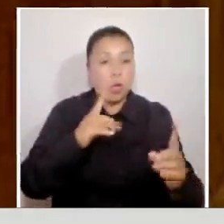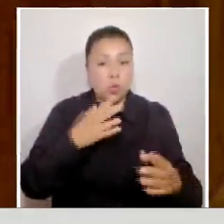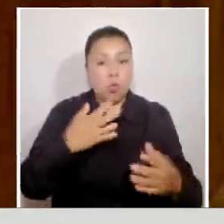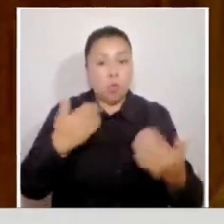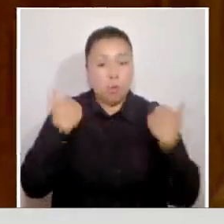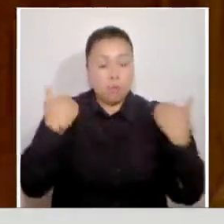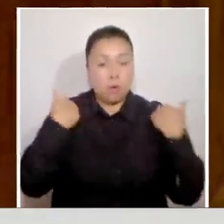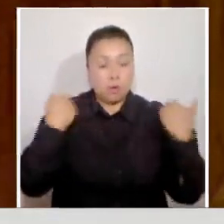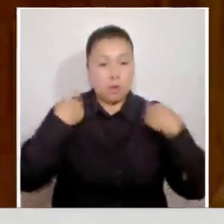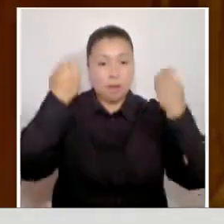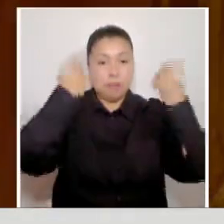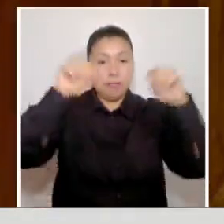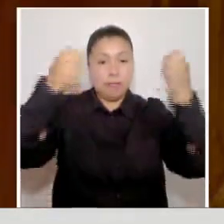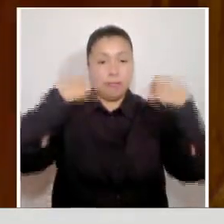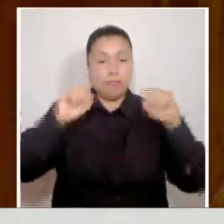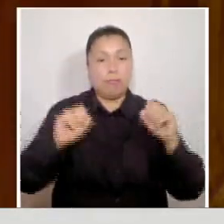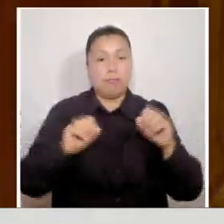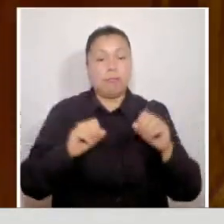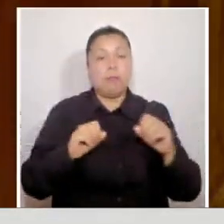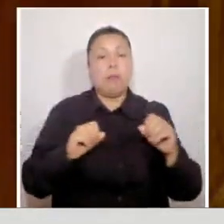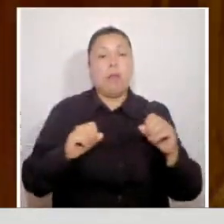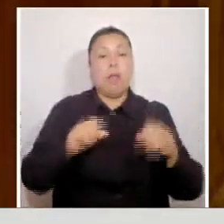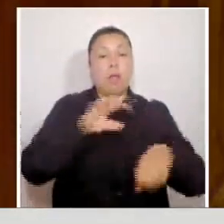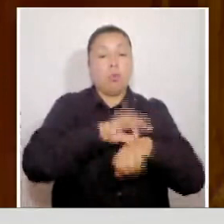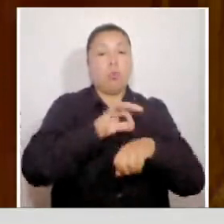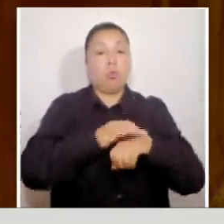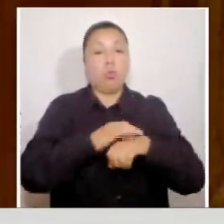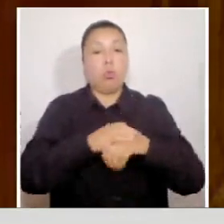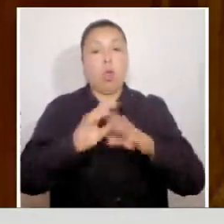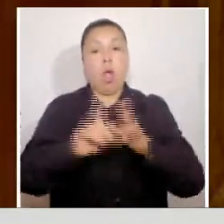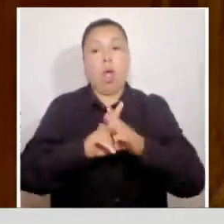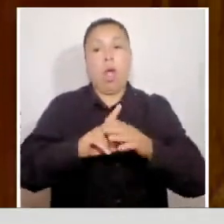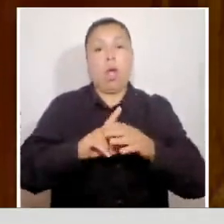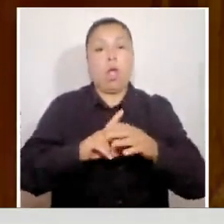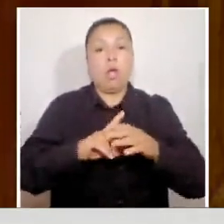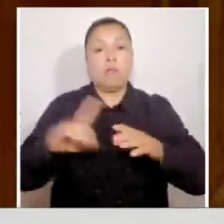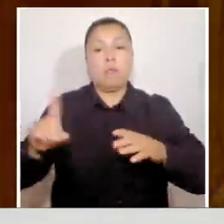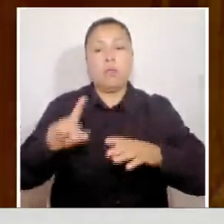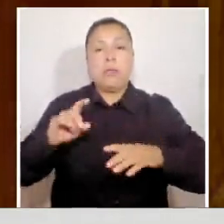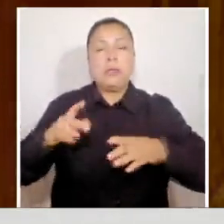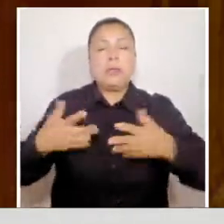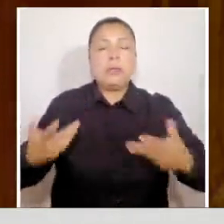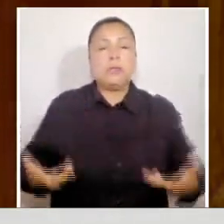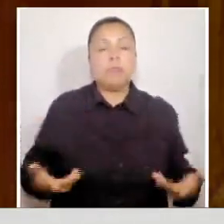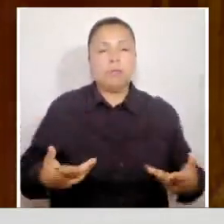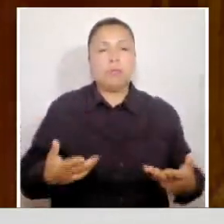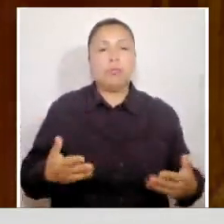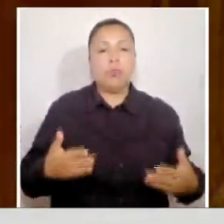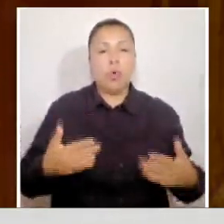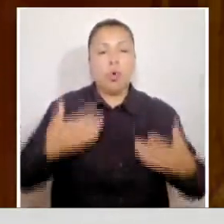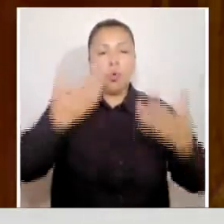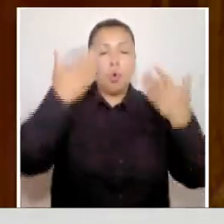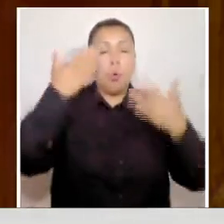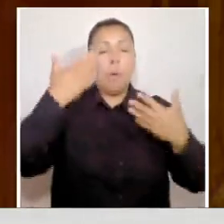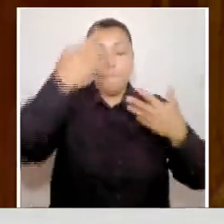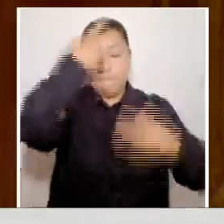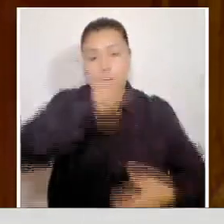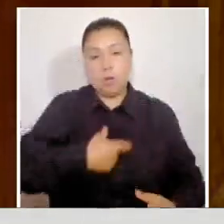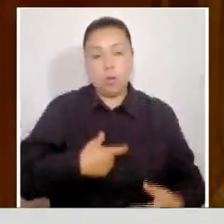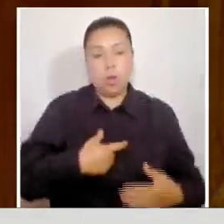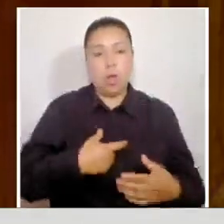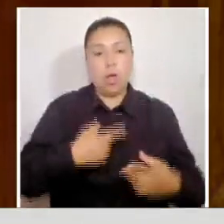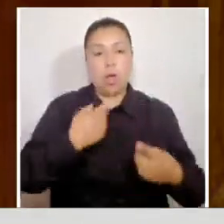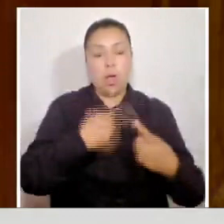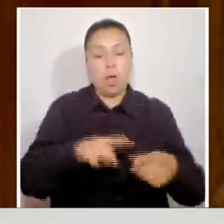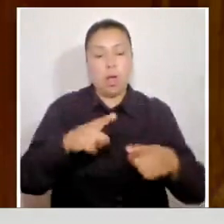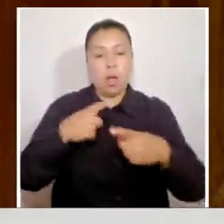alejó a pacientes de agresividad que ten por estructura de personalidad y a muchos de sus adicciones Así